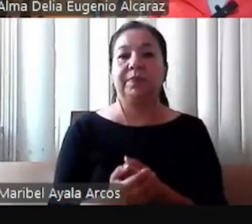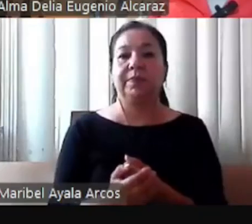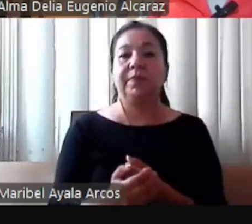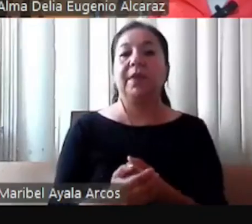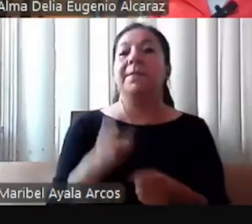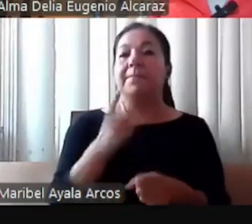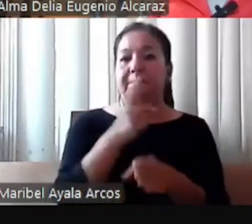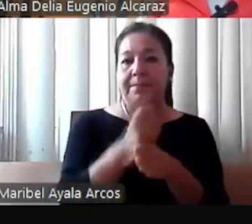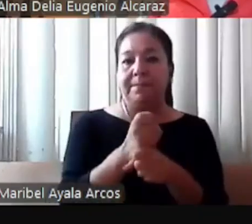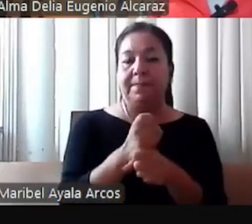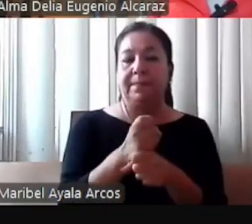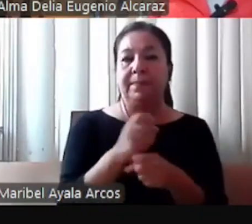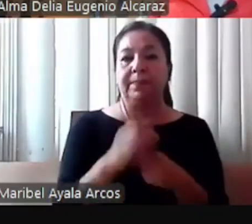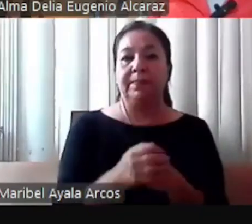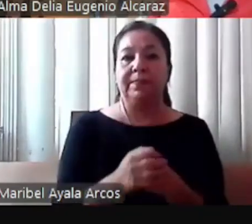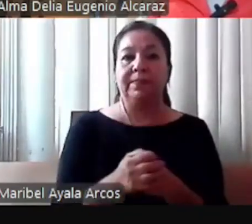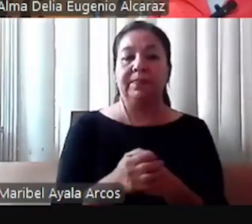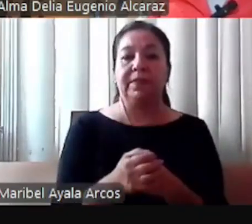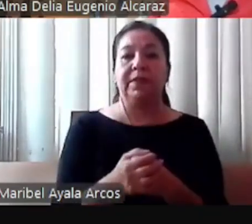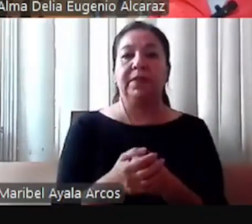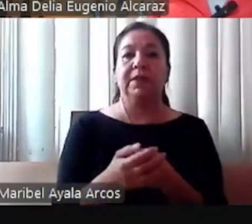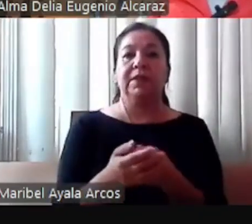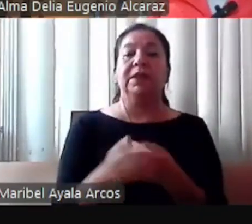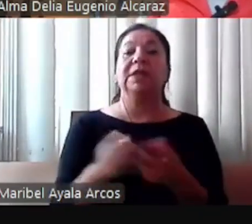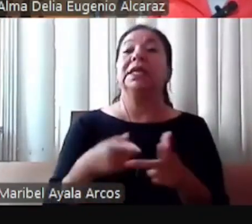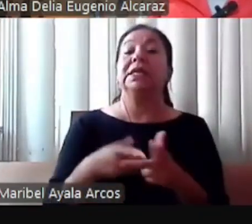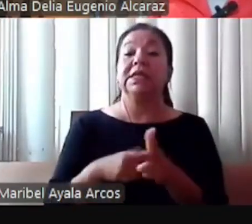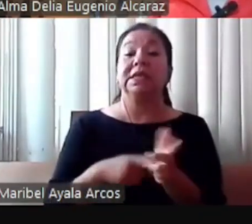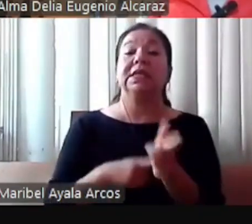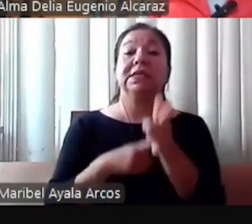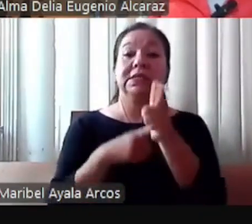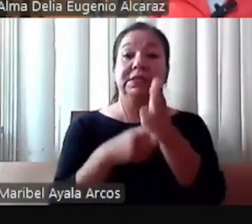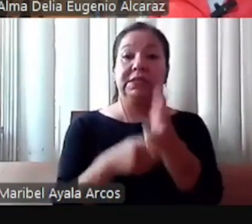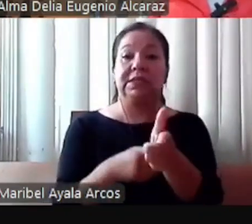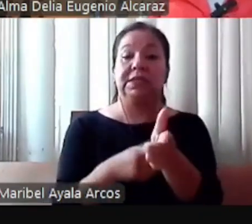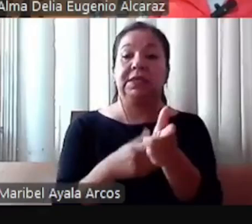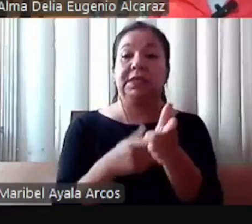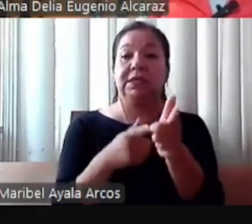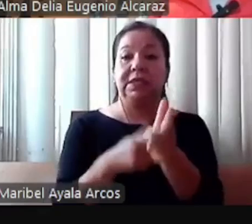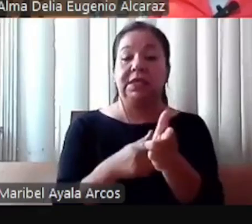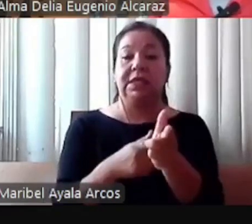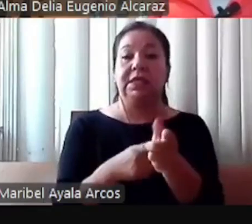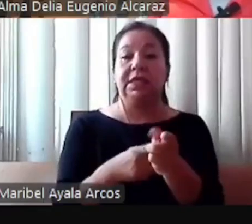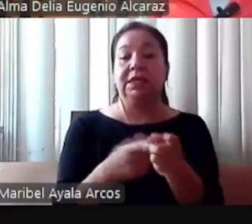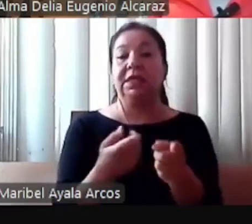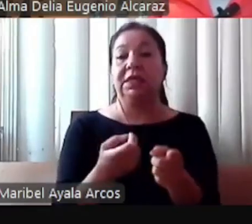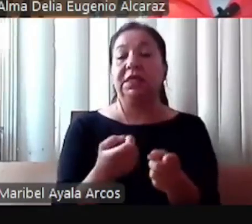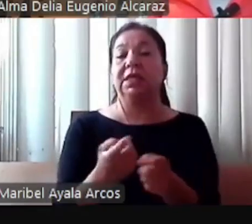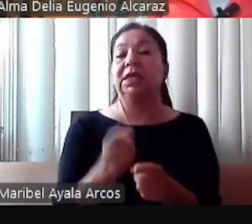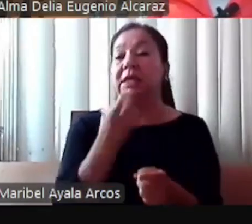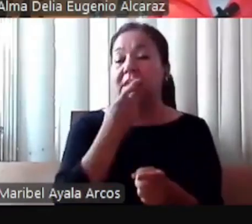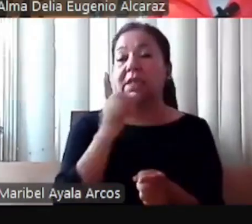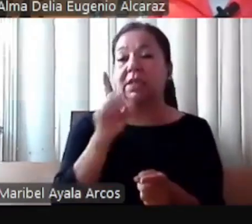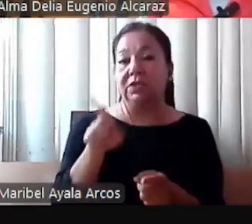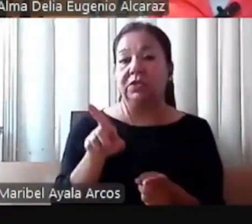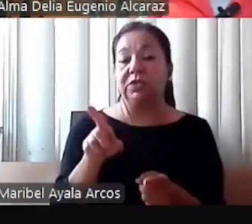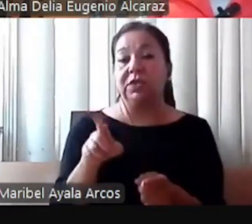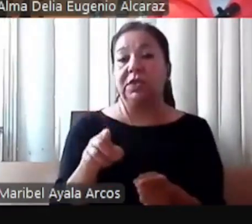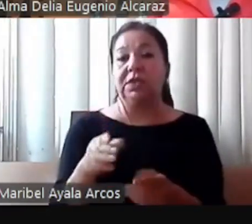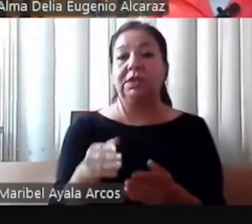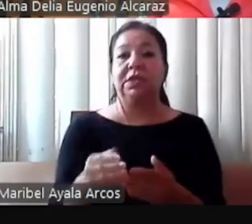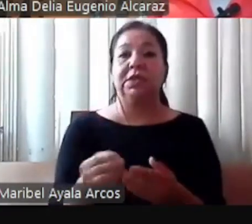Primero, se declara el sobreseimiento de la presente queja por cuanto hace a los hechos denunciados consistentes en la posible